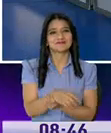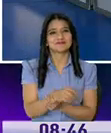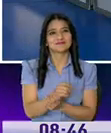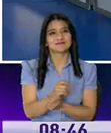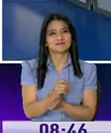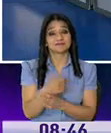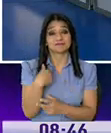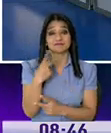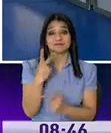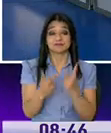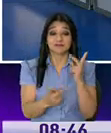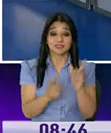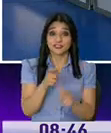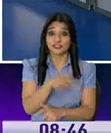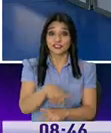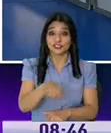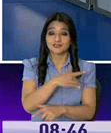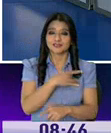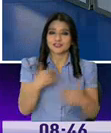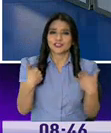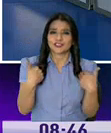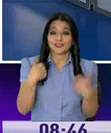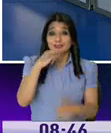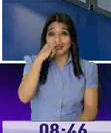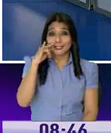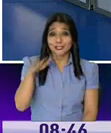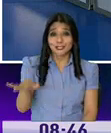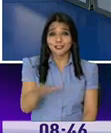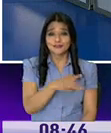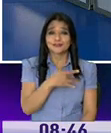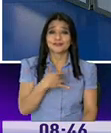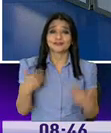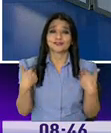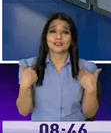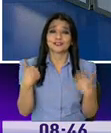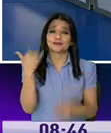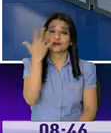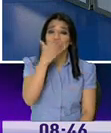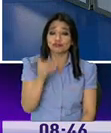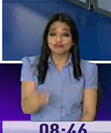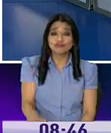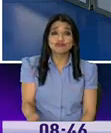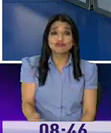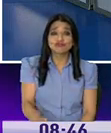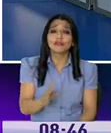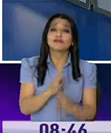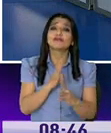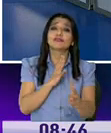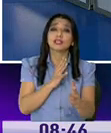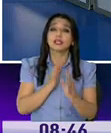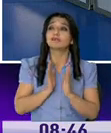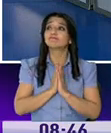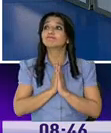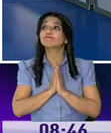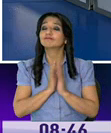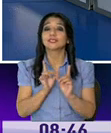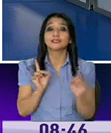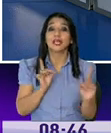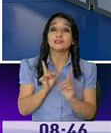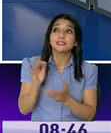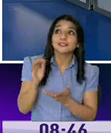la alegría de los niños, sobre todo los niños. Divinos, tan chiquititos y haciendo fila y guardando esas